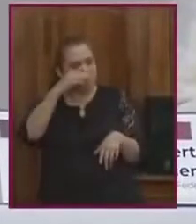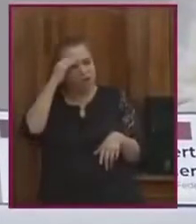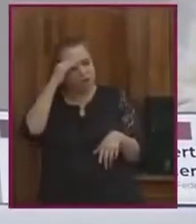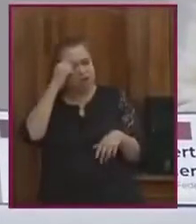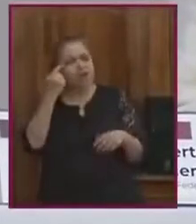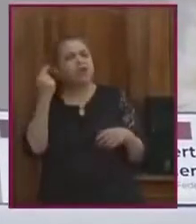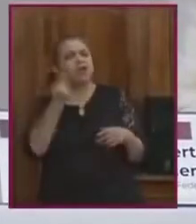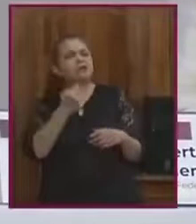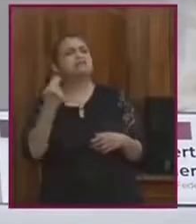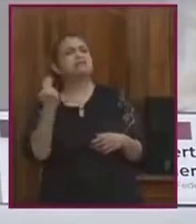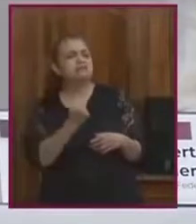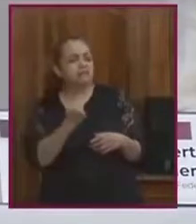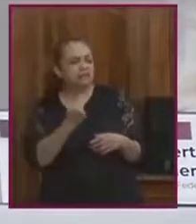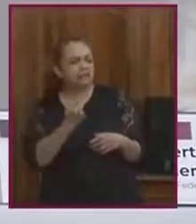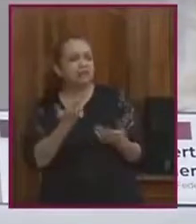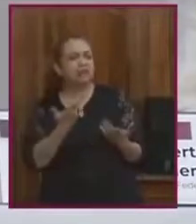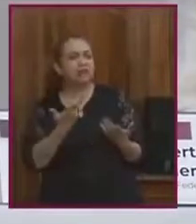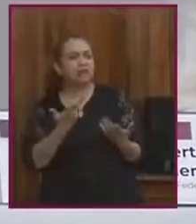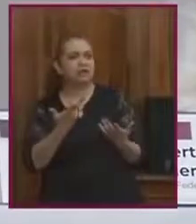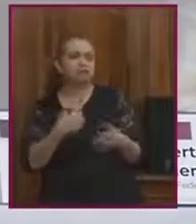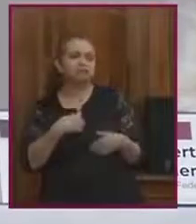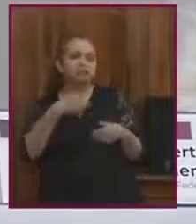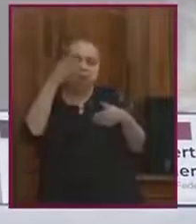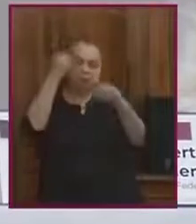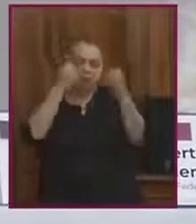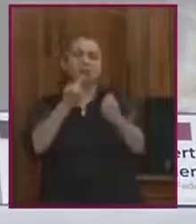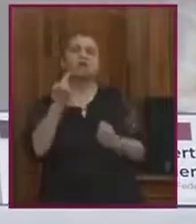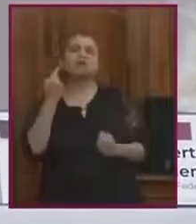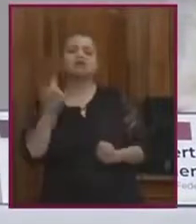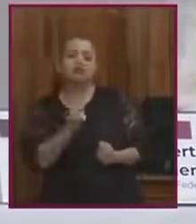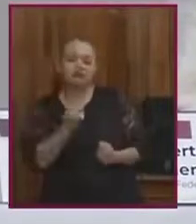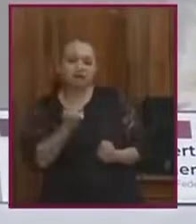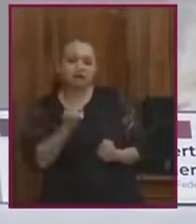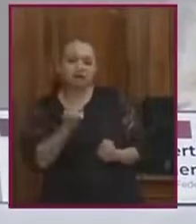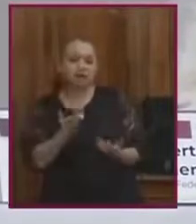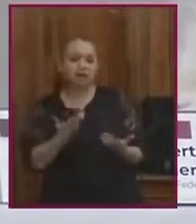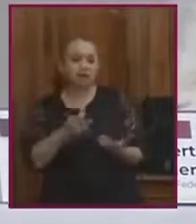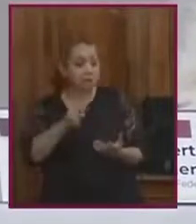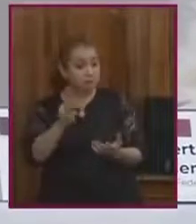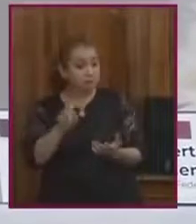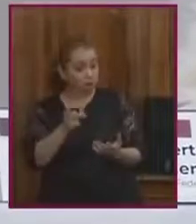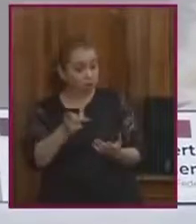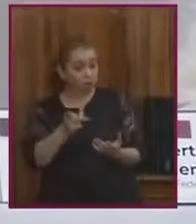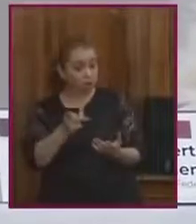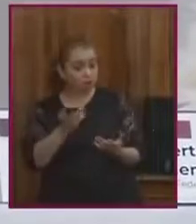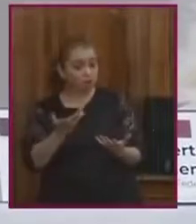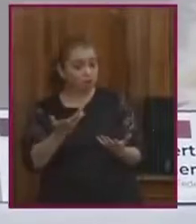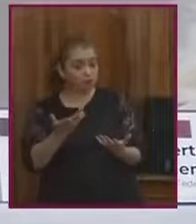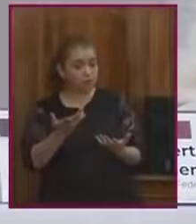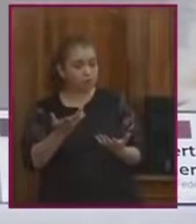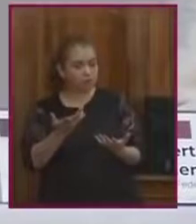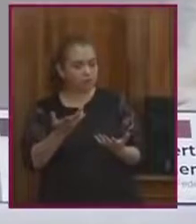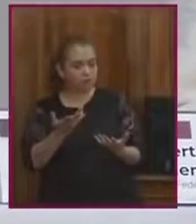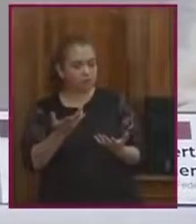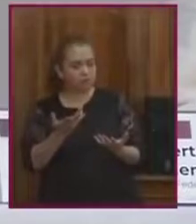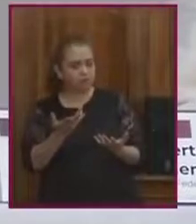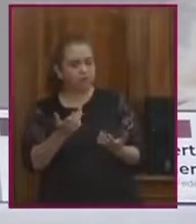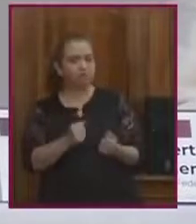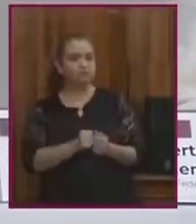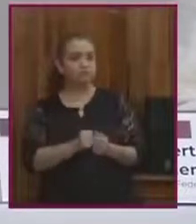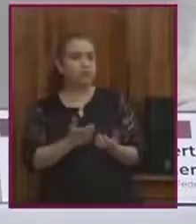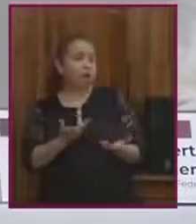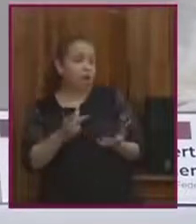del país, qué es lo que necesitamos aprender. Y esto nos lleva a preguntas claras. Y en